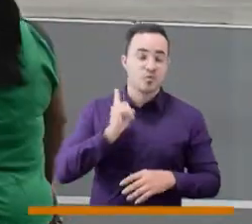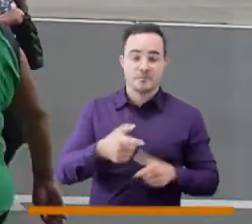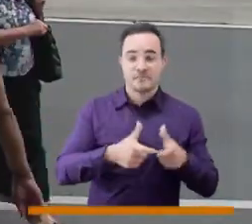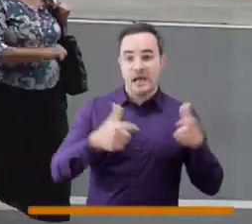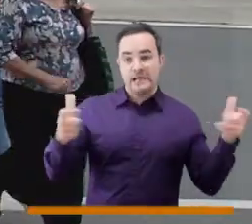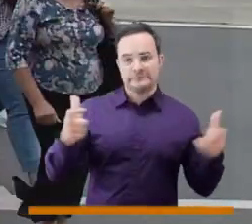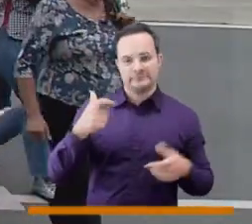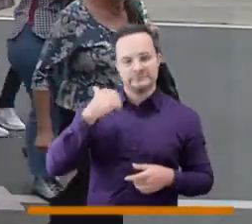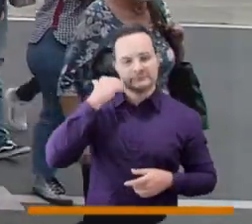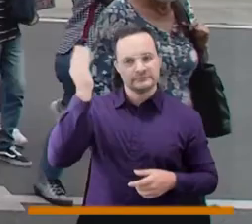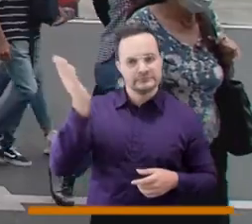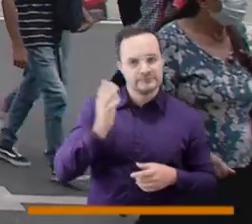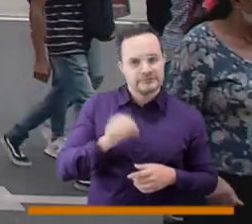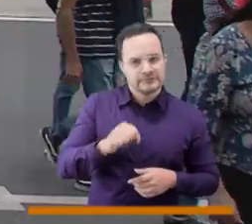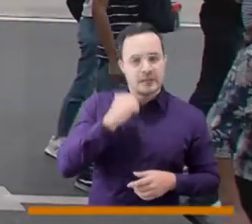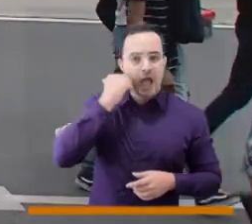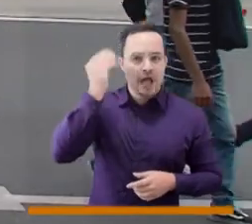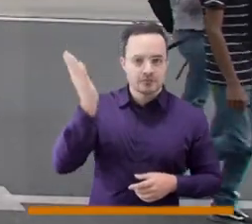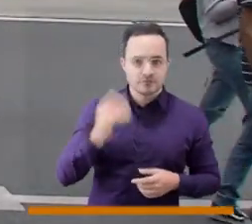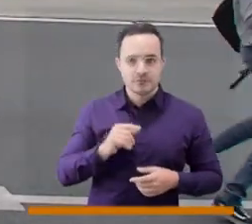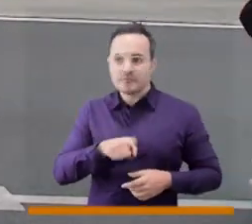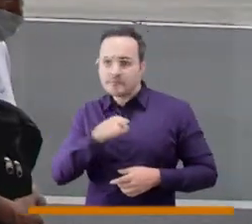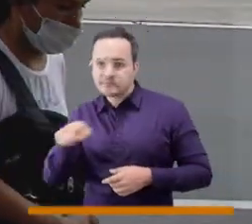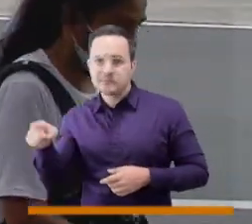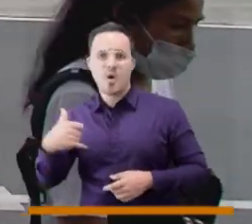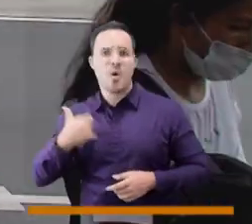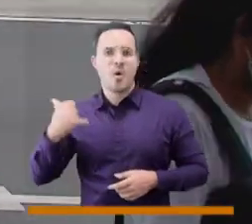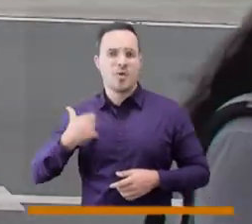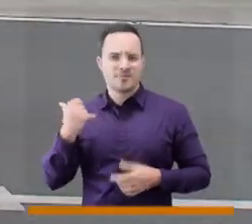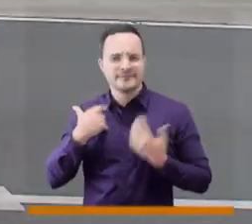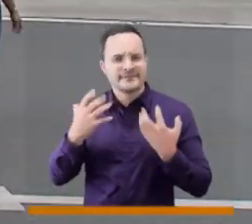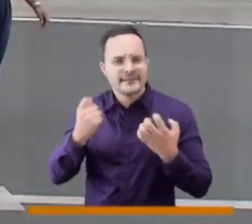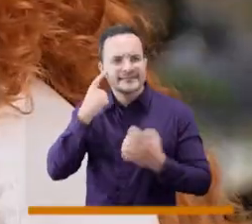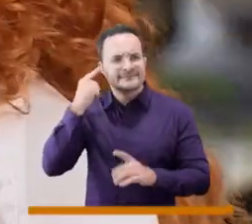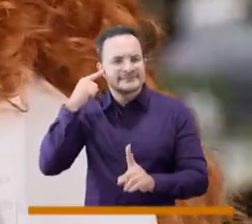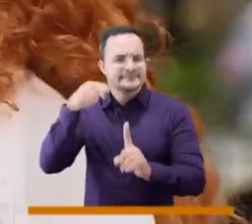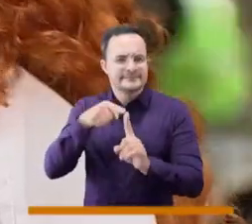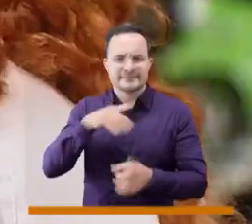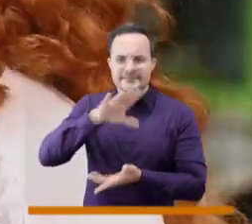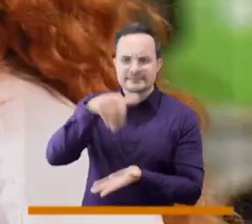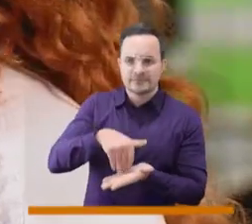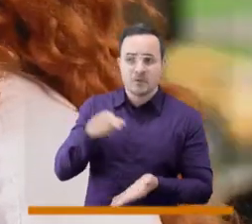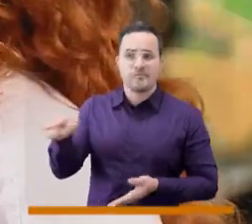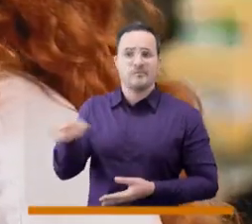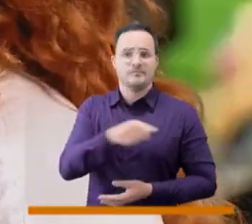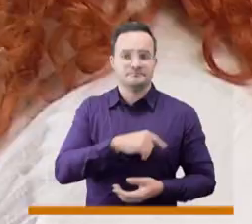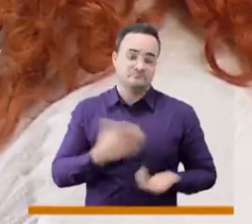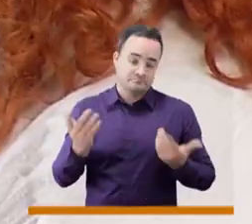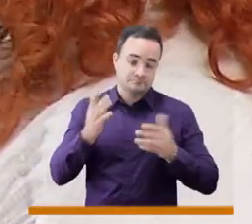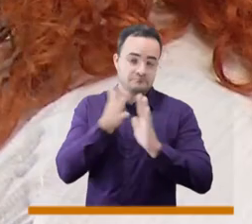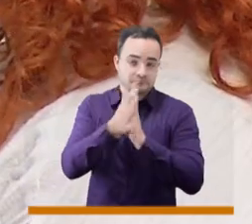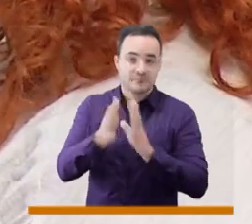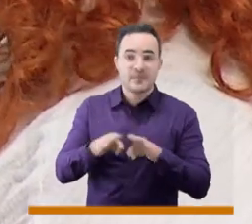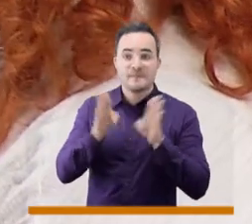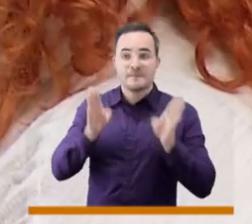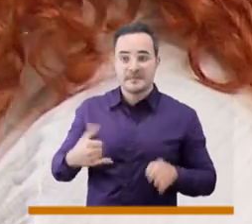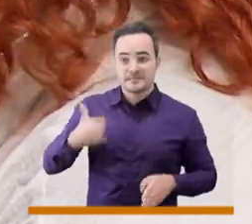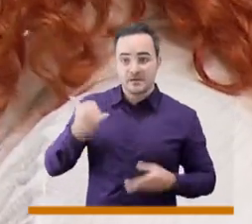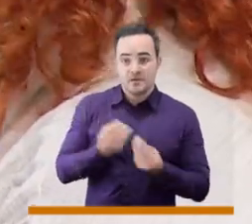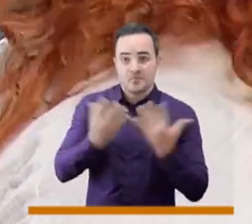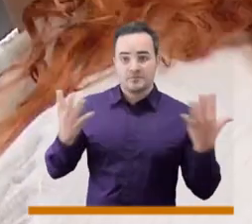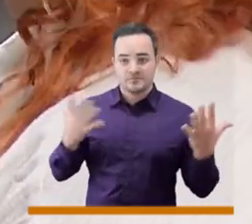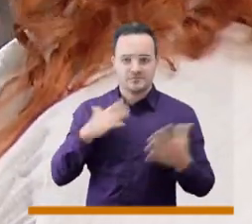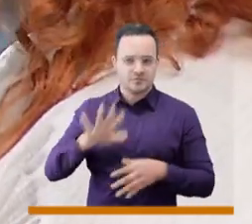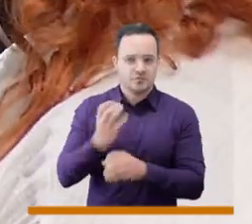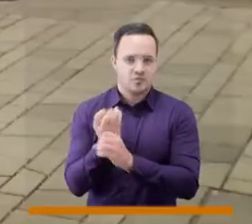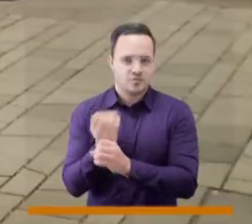aquí, pero hay muchos jóvenes que les interesa este territorio y que trabajan por él. De hecho, tenemos la mesa de juventudes de la